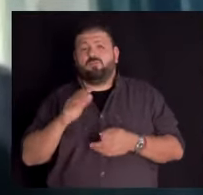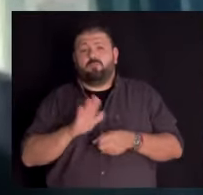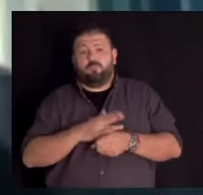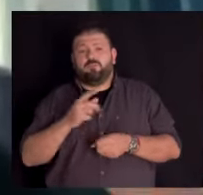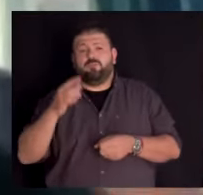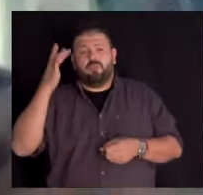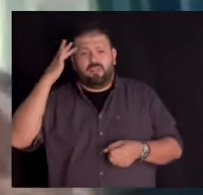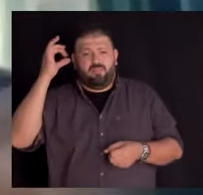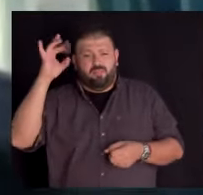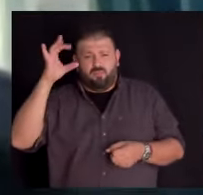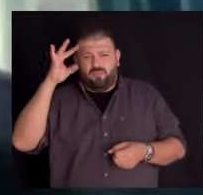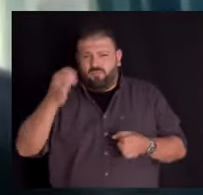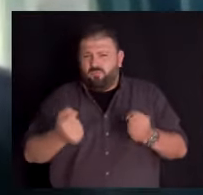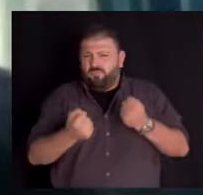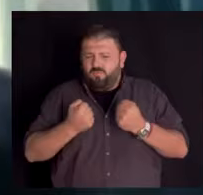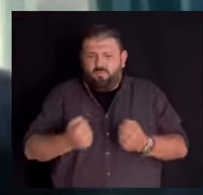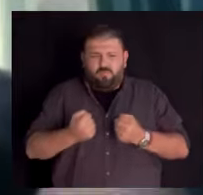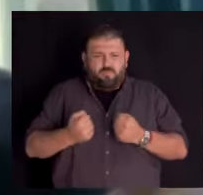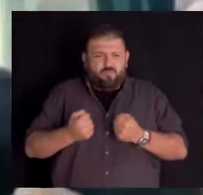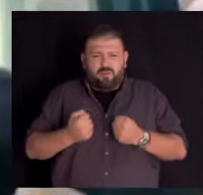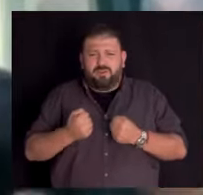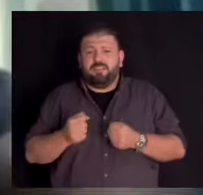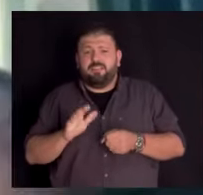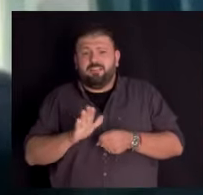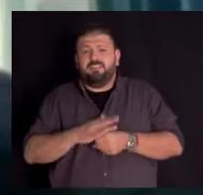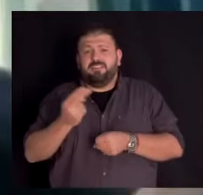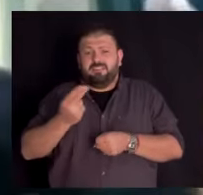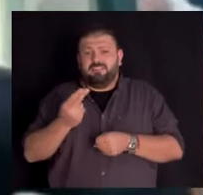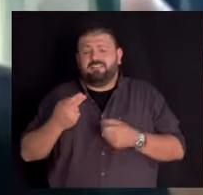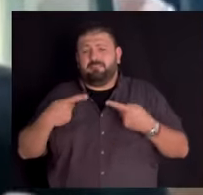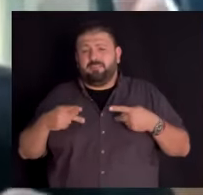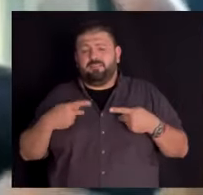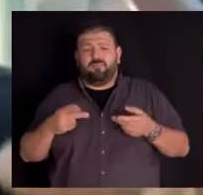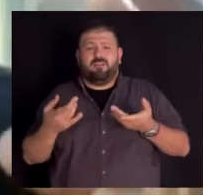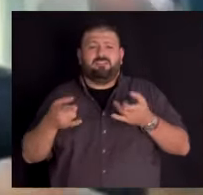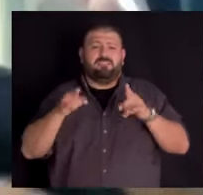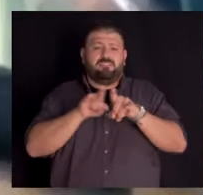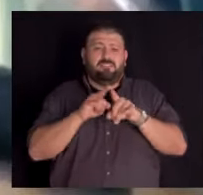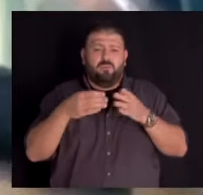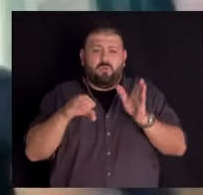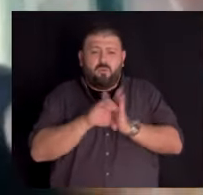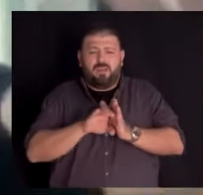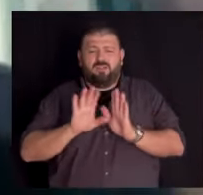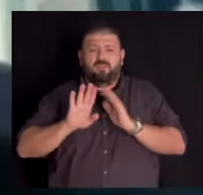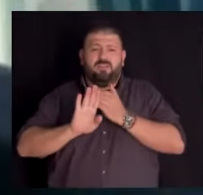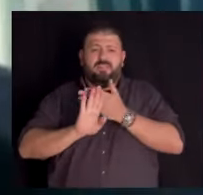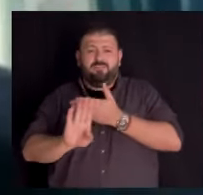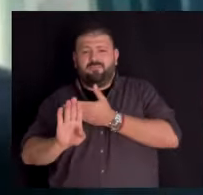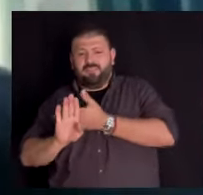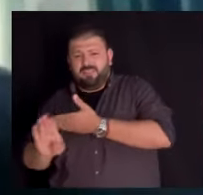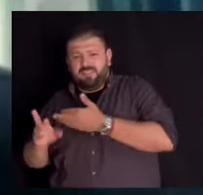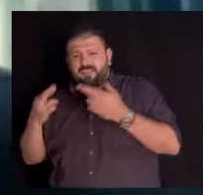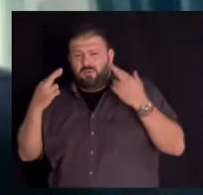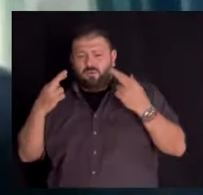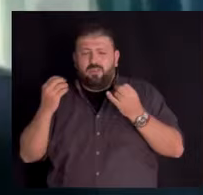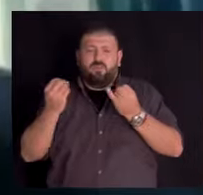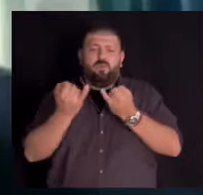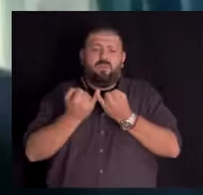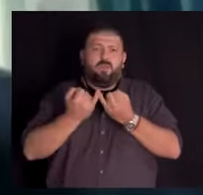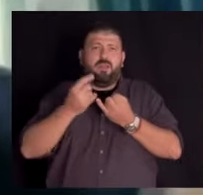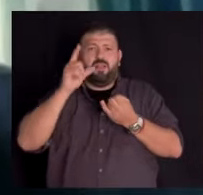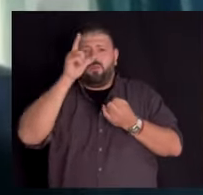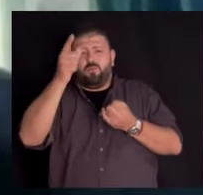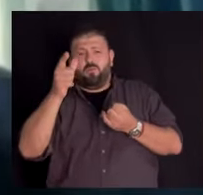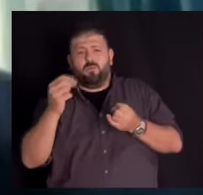esos dolores de cabeza tan, tan fuertes que la persona se tiene que encerrar, evita la luz porque le provoca